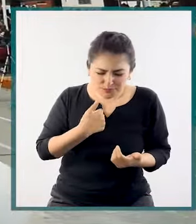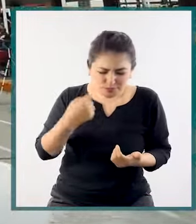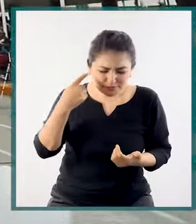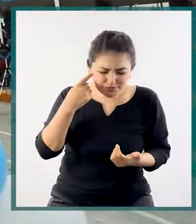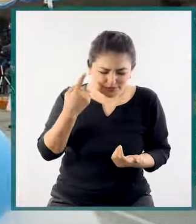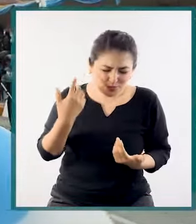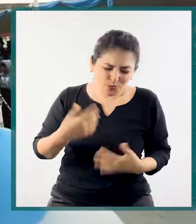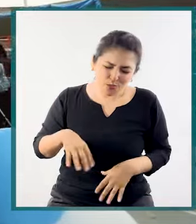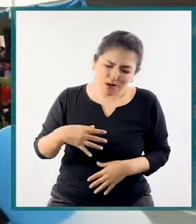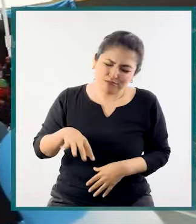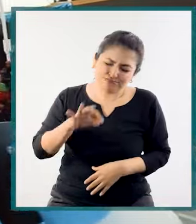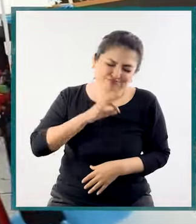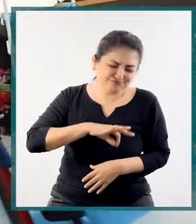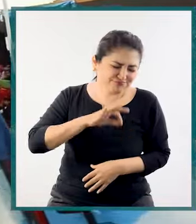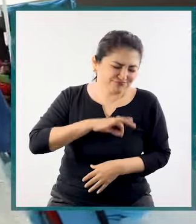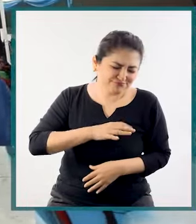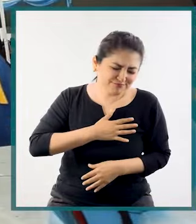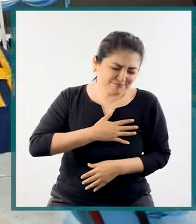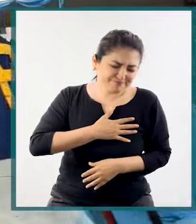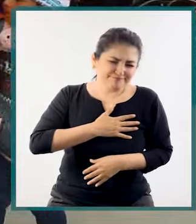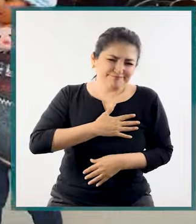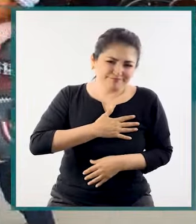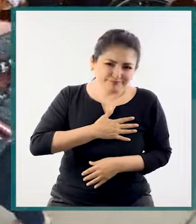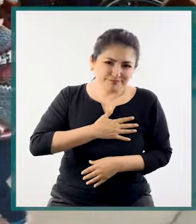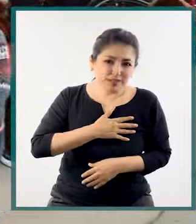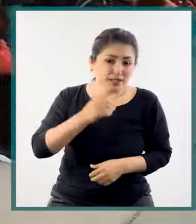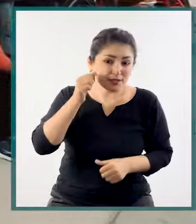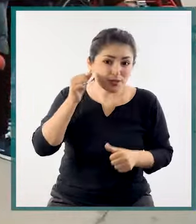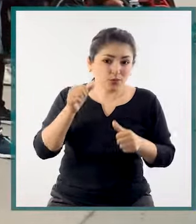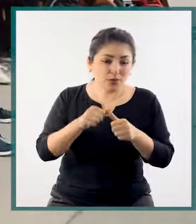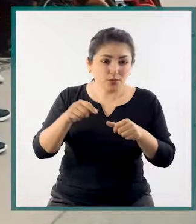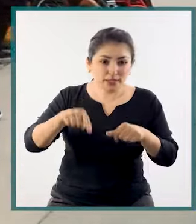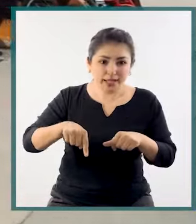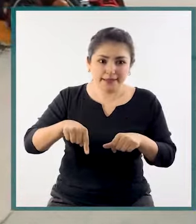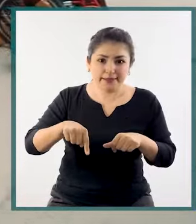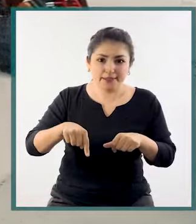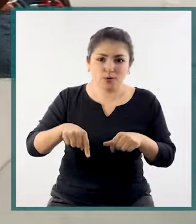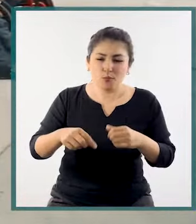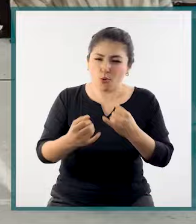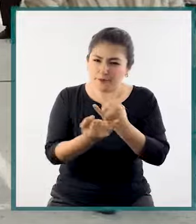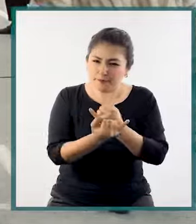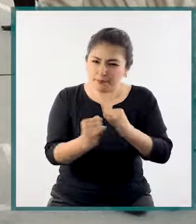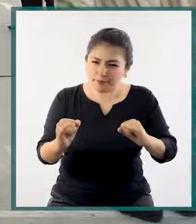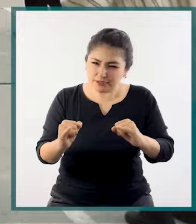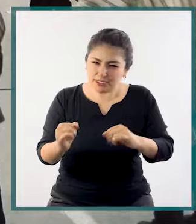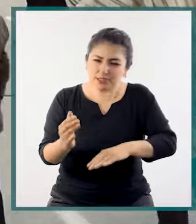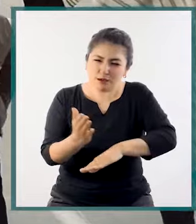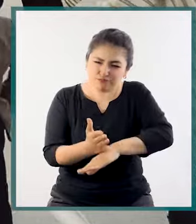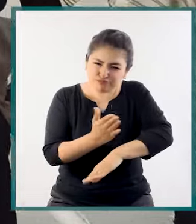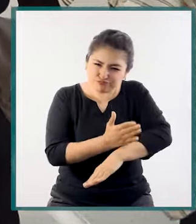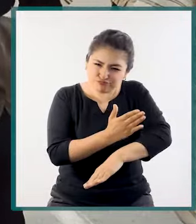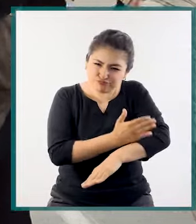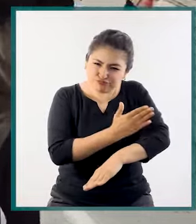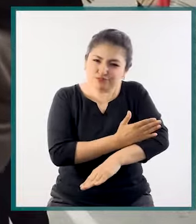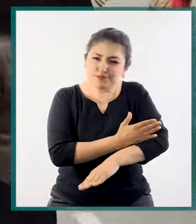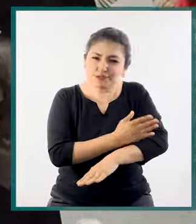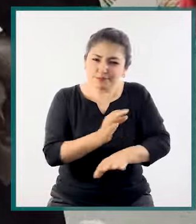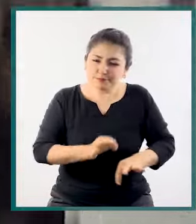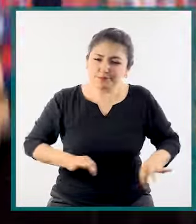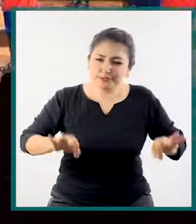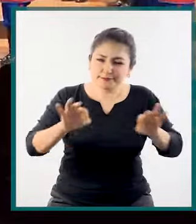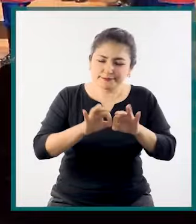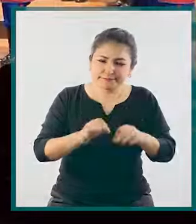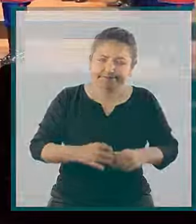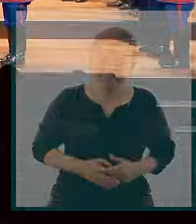está cargada de gran significado por lo que implicó en términos de el avance de nuestro proceso de independización,